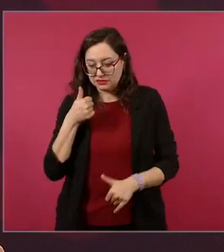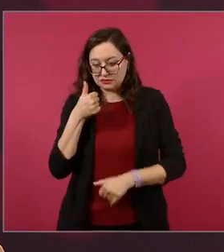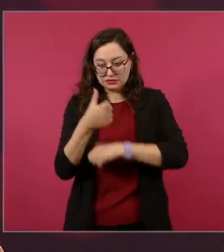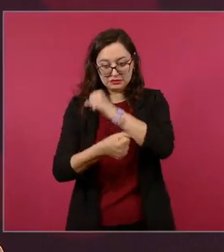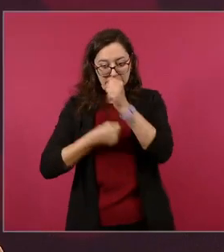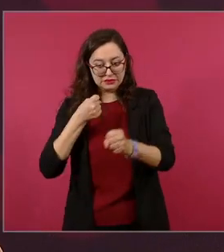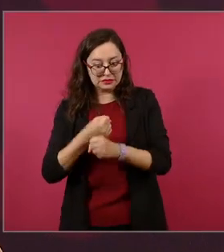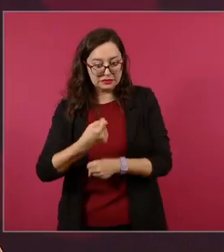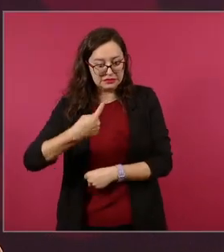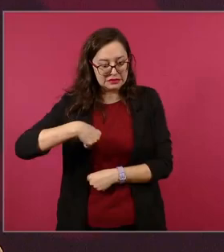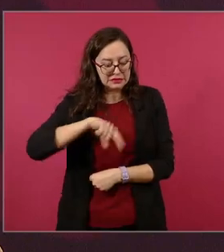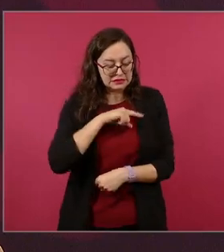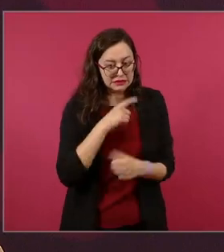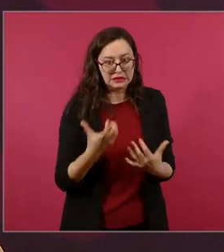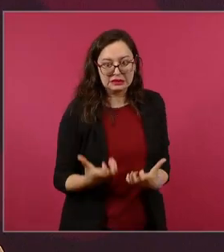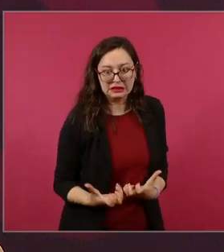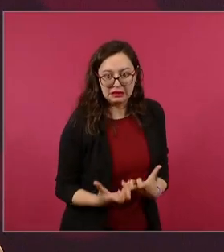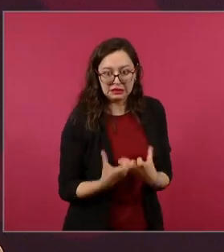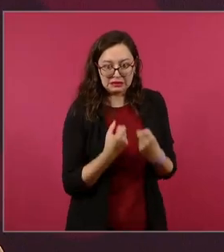O